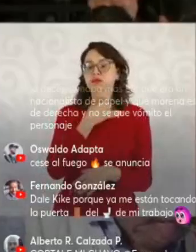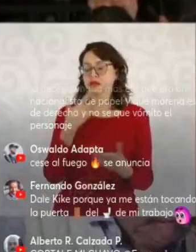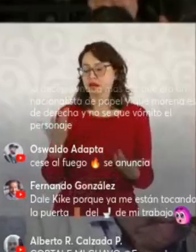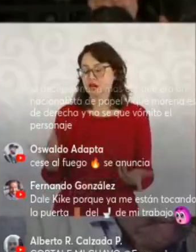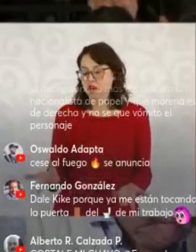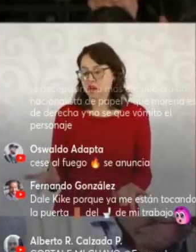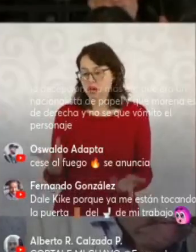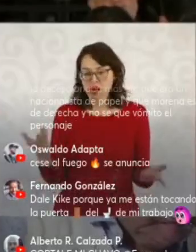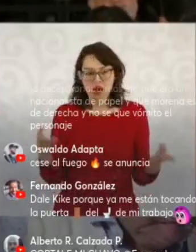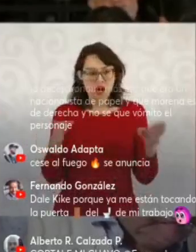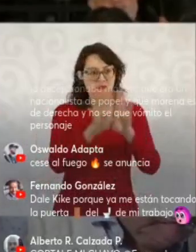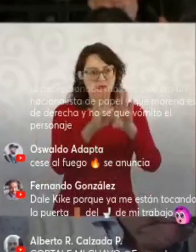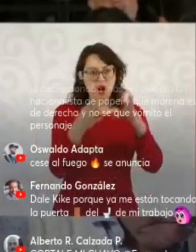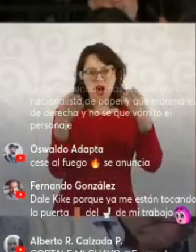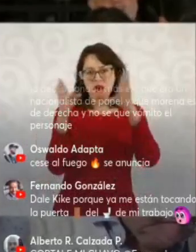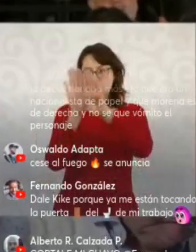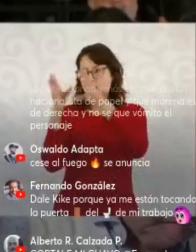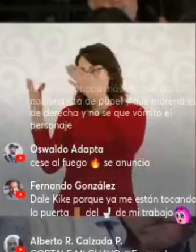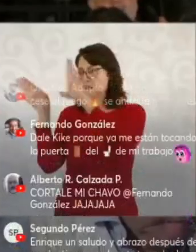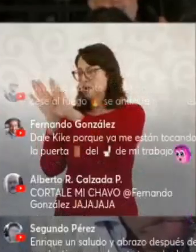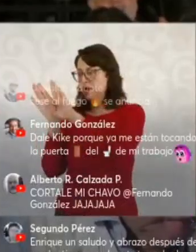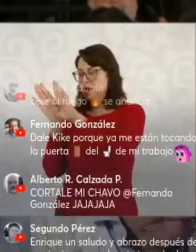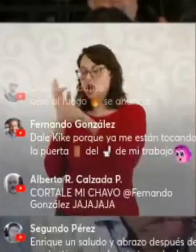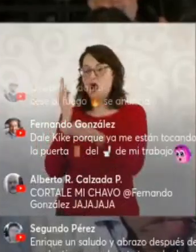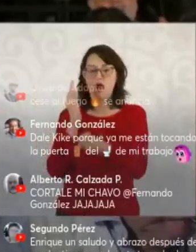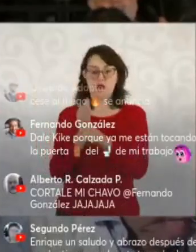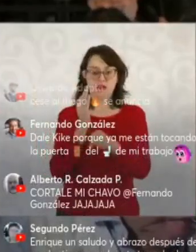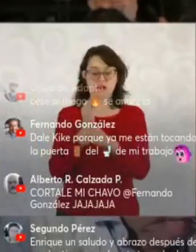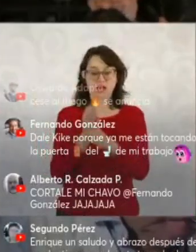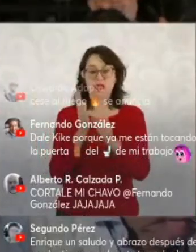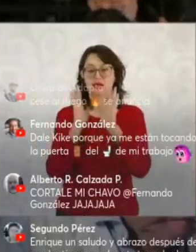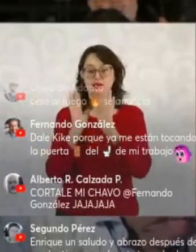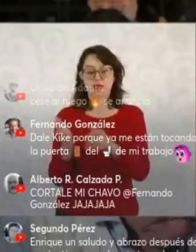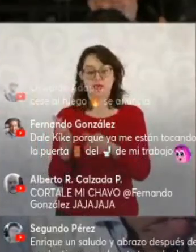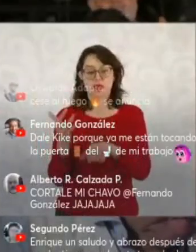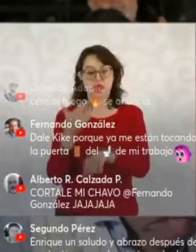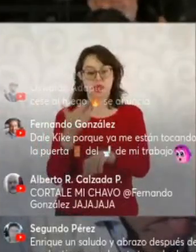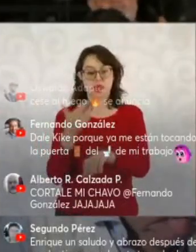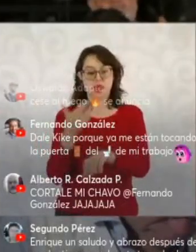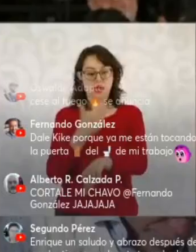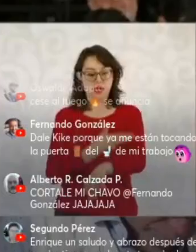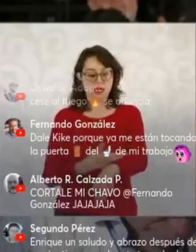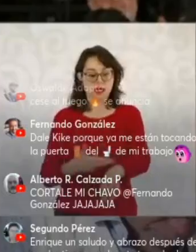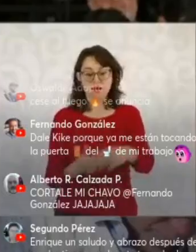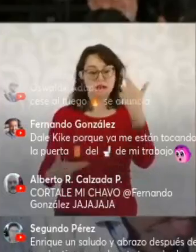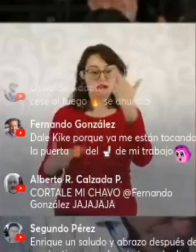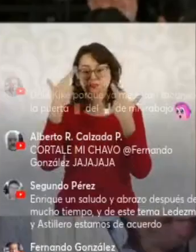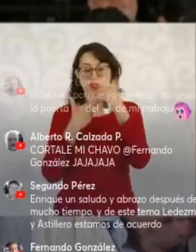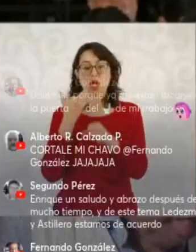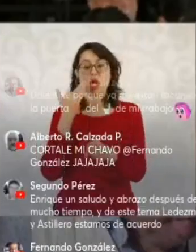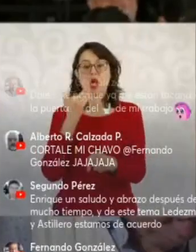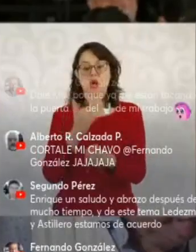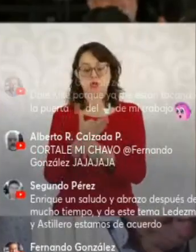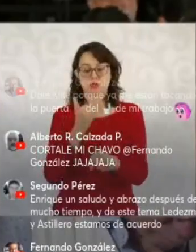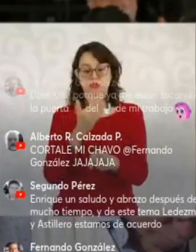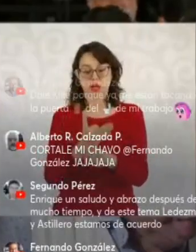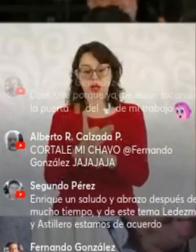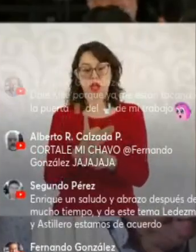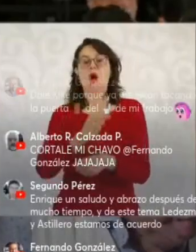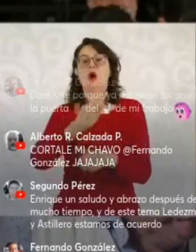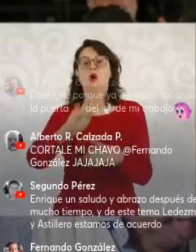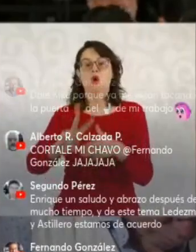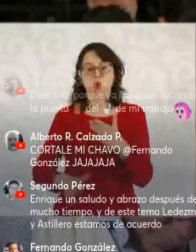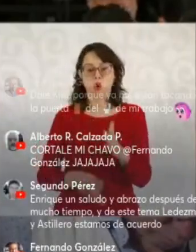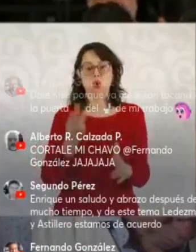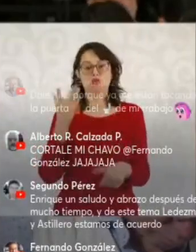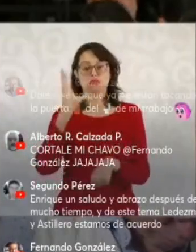operación iban a tener que cerrar. Ya hemos avanzado en ese tema y actualmente se ha liberado una